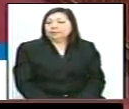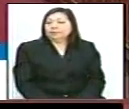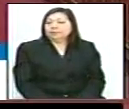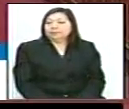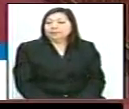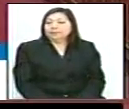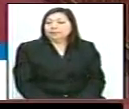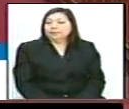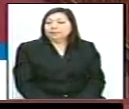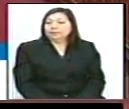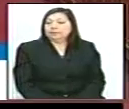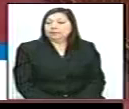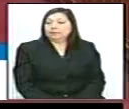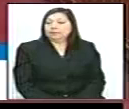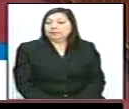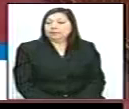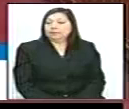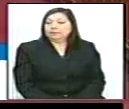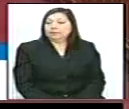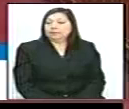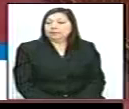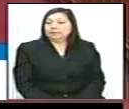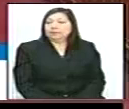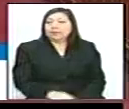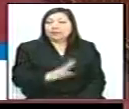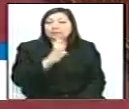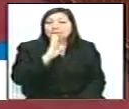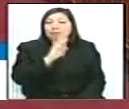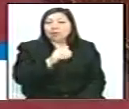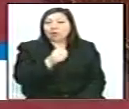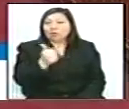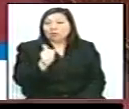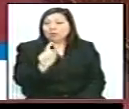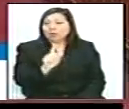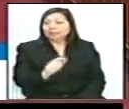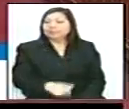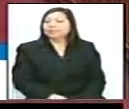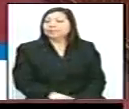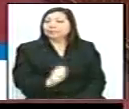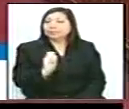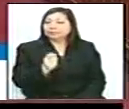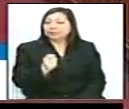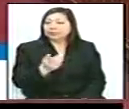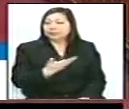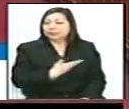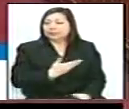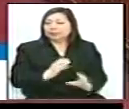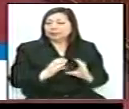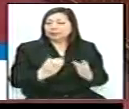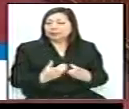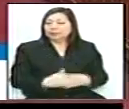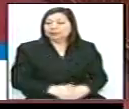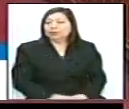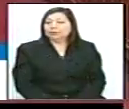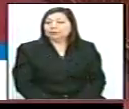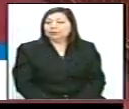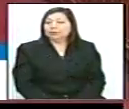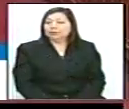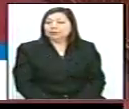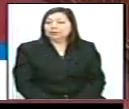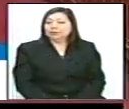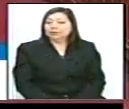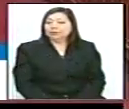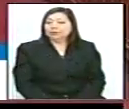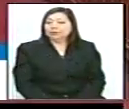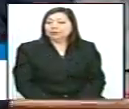Bueno, el congresista Hernando Ceballos entonces tiene uso de la palabra para sustentar la moción de censura al presidente del Congreso. Tiene